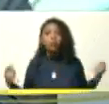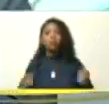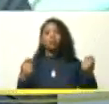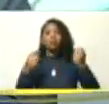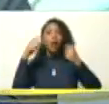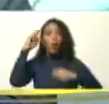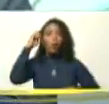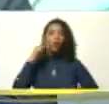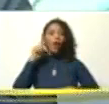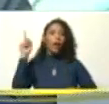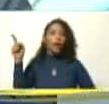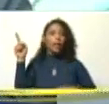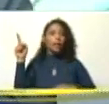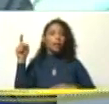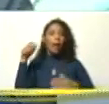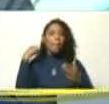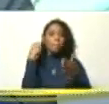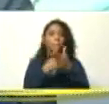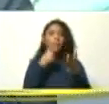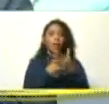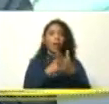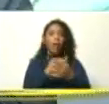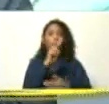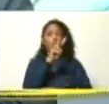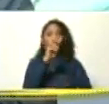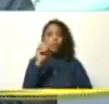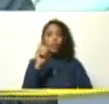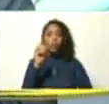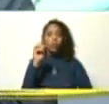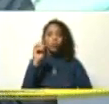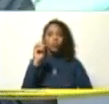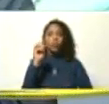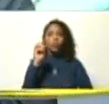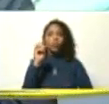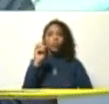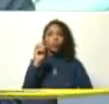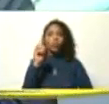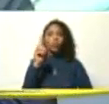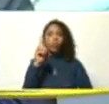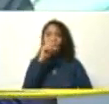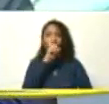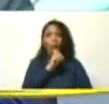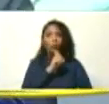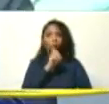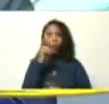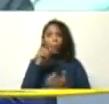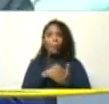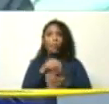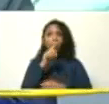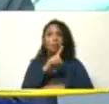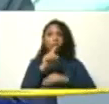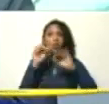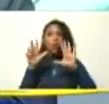aquella batalla de hace ya 200... ¿cuántos años? Desde 2018,